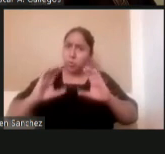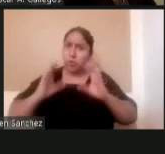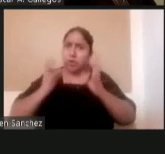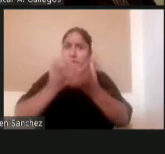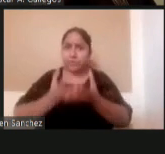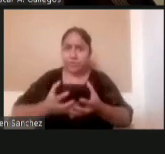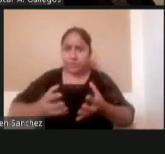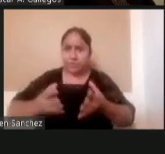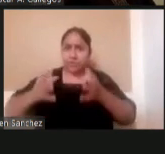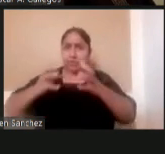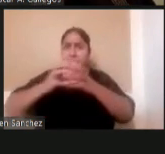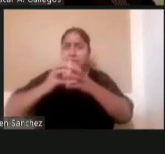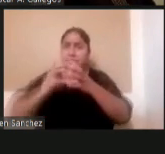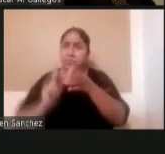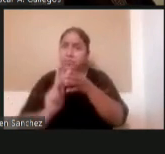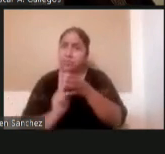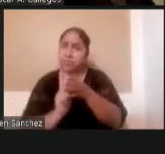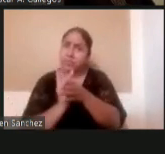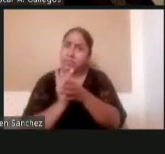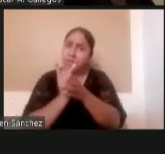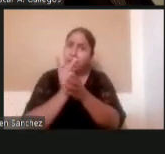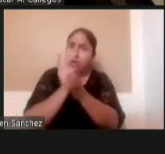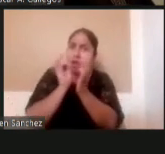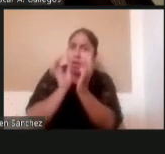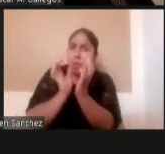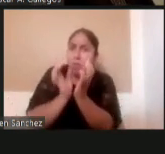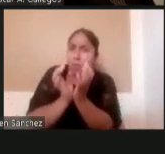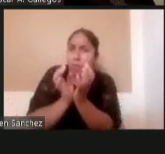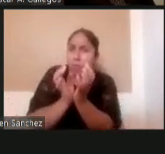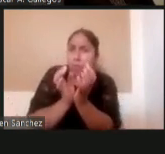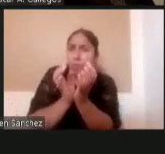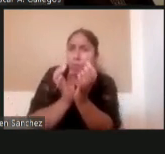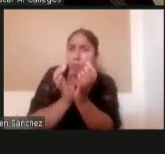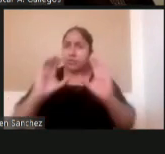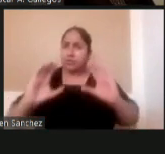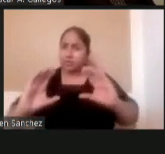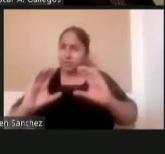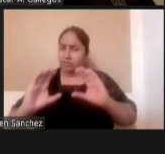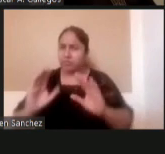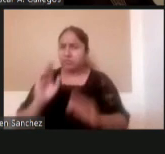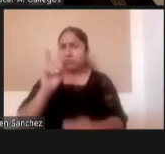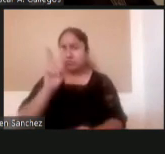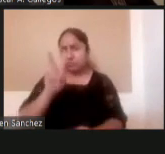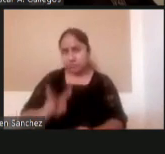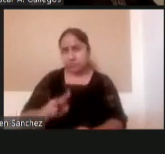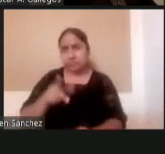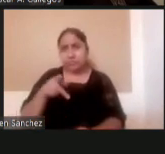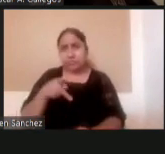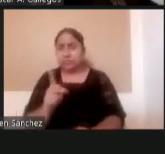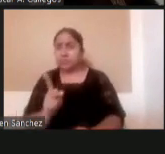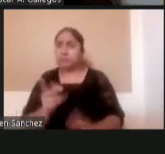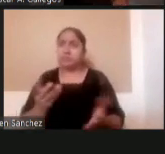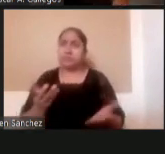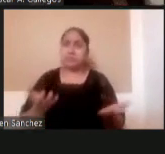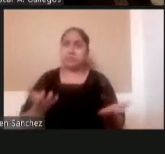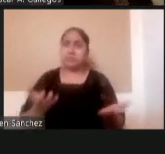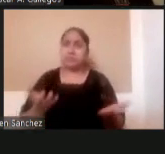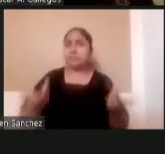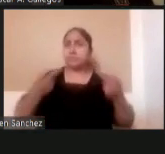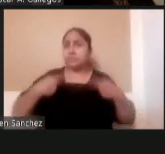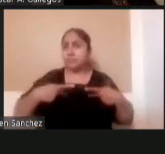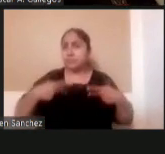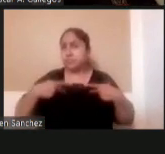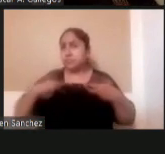justifiquemos esta falta de servicio a todos los factores que han sido mencionados y que no quisiera repetir.